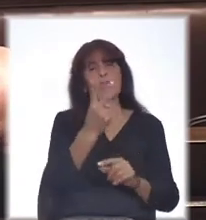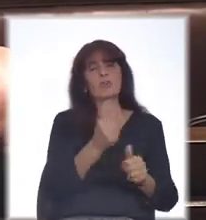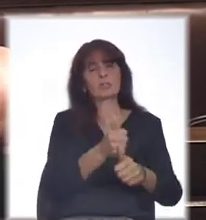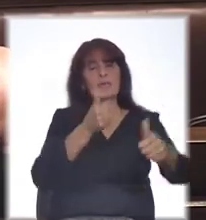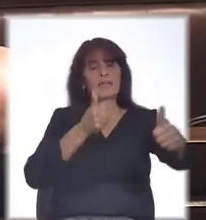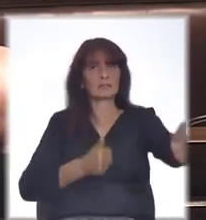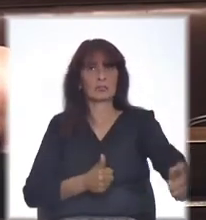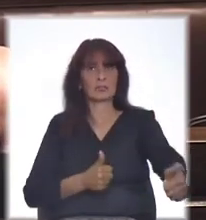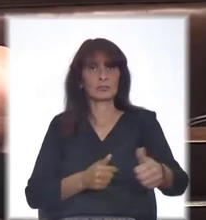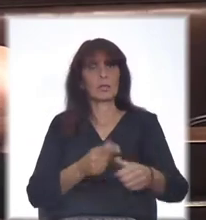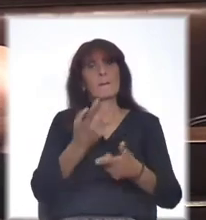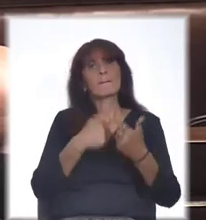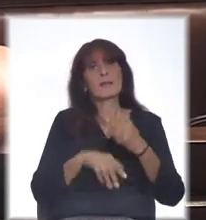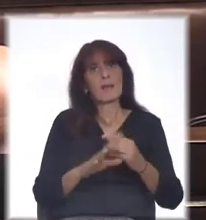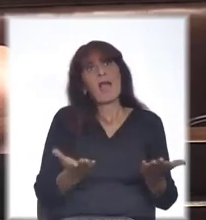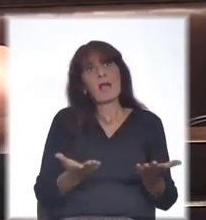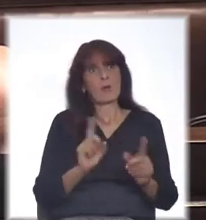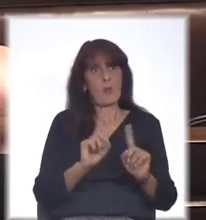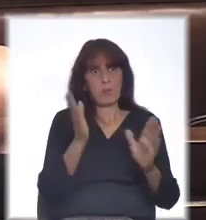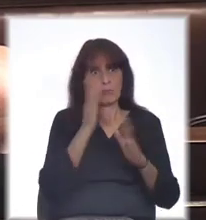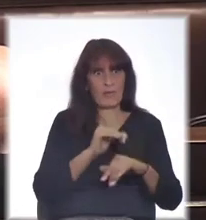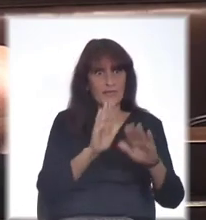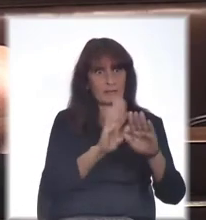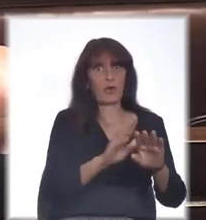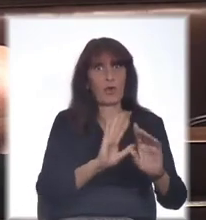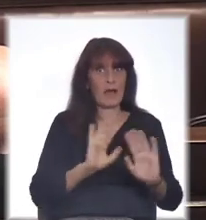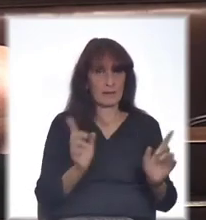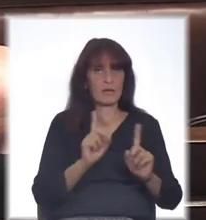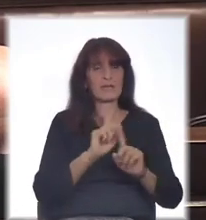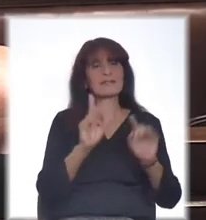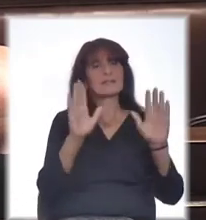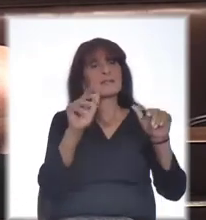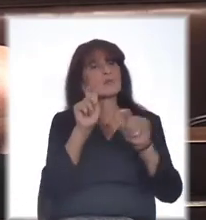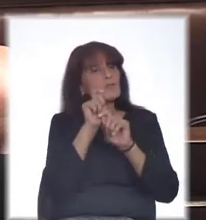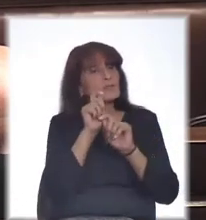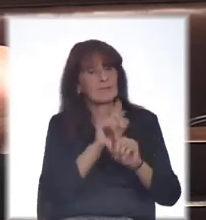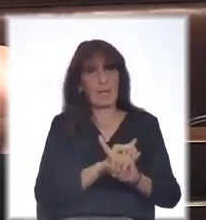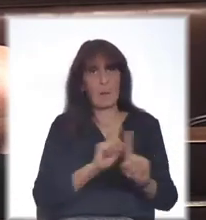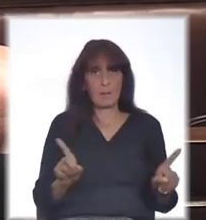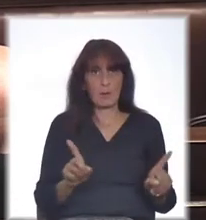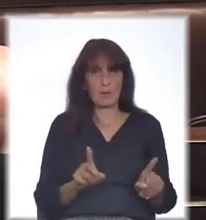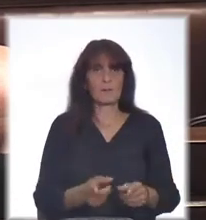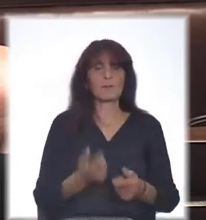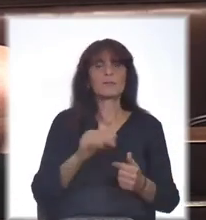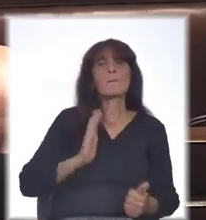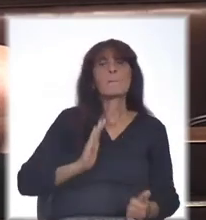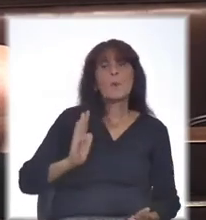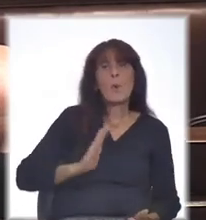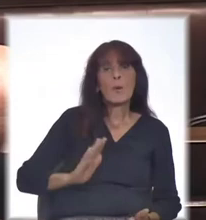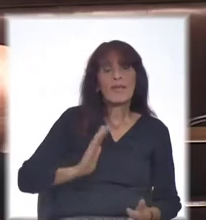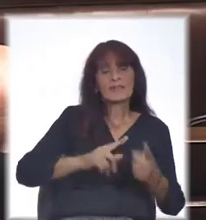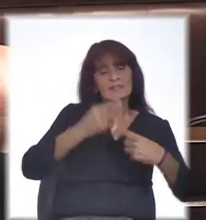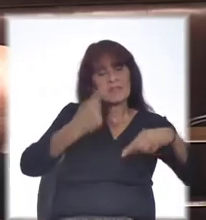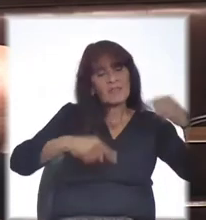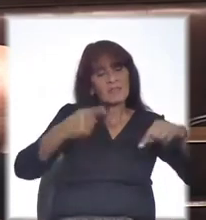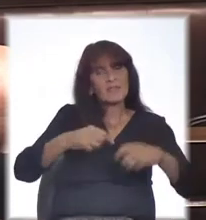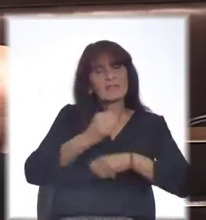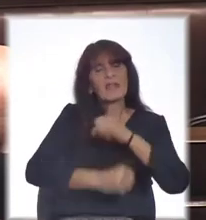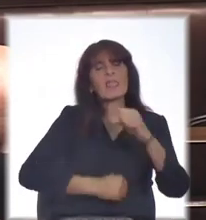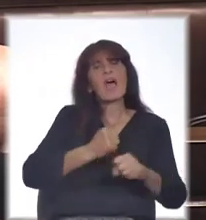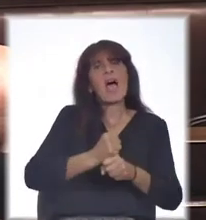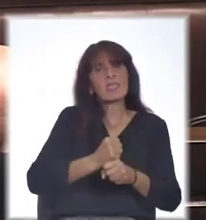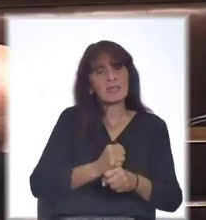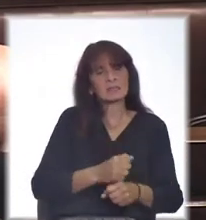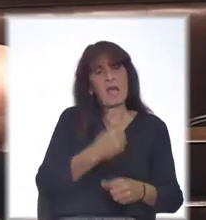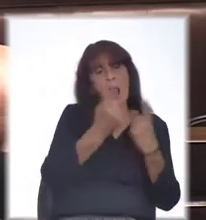distancia. Claro, no podía tocarlas, ni tan siquiera saludarlas como hubiera querido. Mujeres de distintas edades,